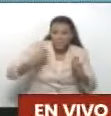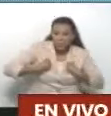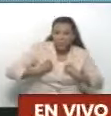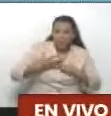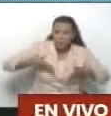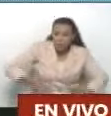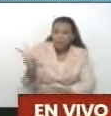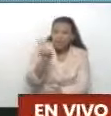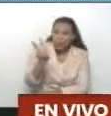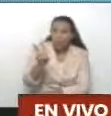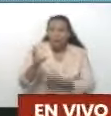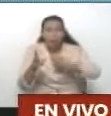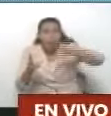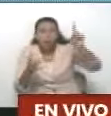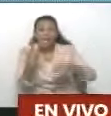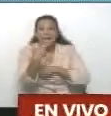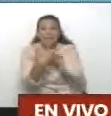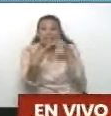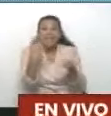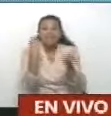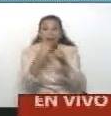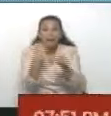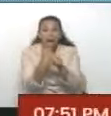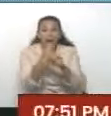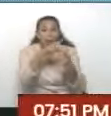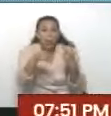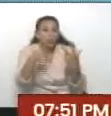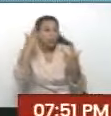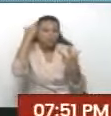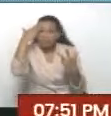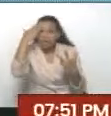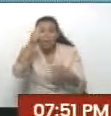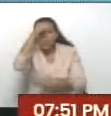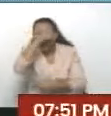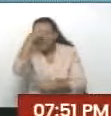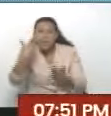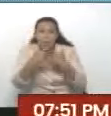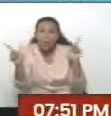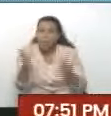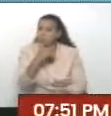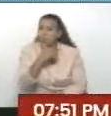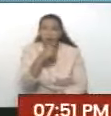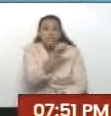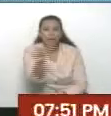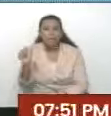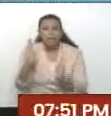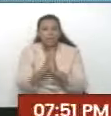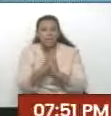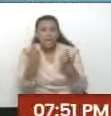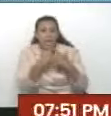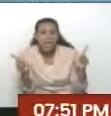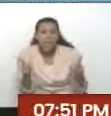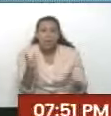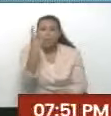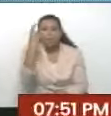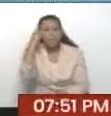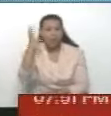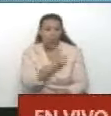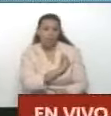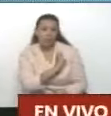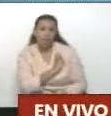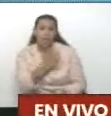Muchos tienen hasta tres trabajos. No saben lo que es un domingo, una Semana Santa, un primero de enero,